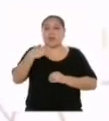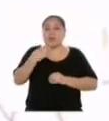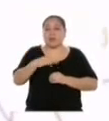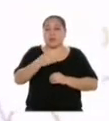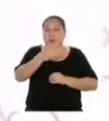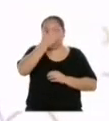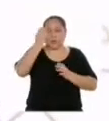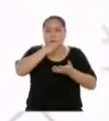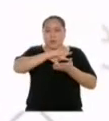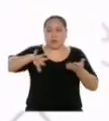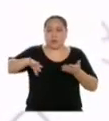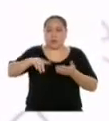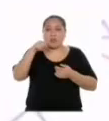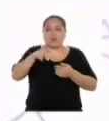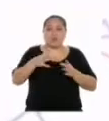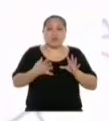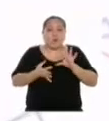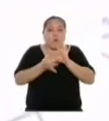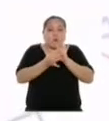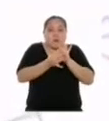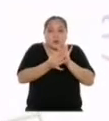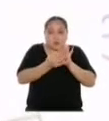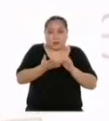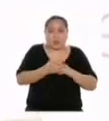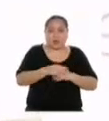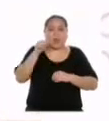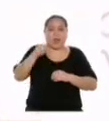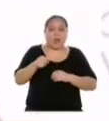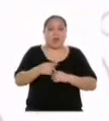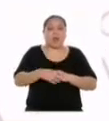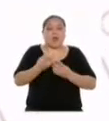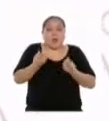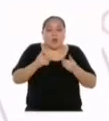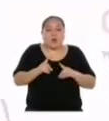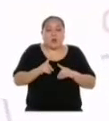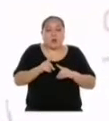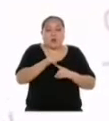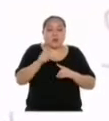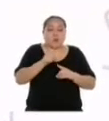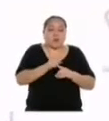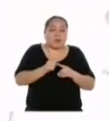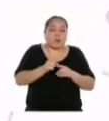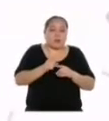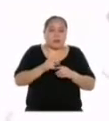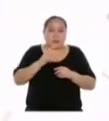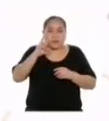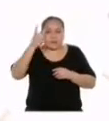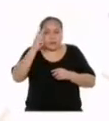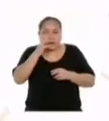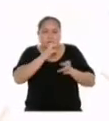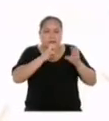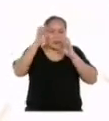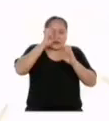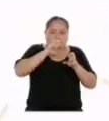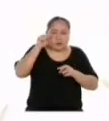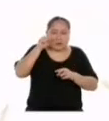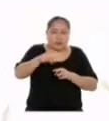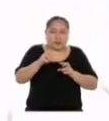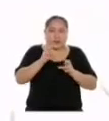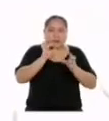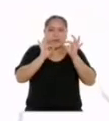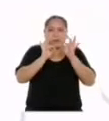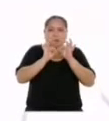ha sido unificado y por lo tanto la percepción del gráfico comunica lo que realmente ha